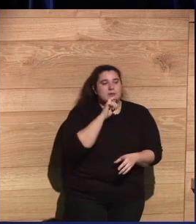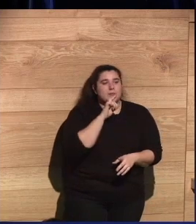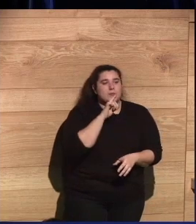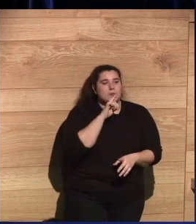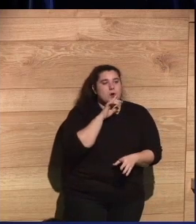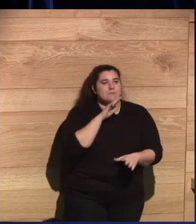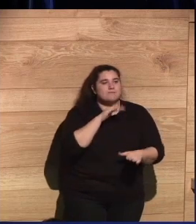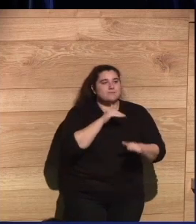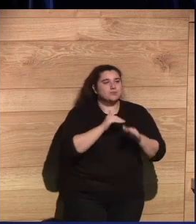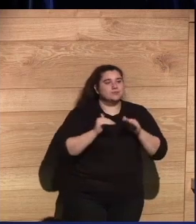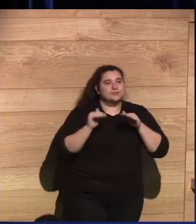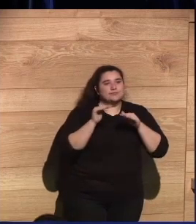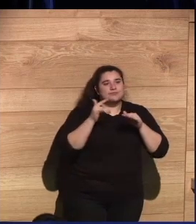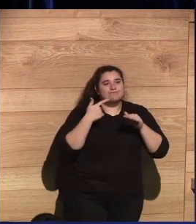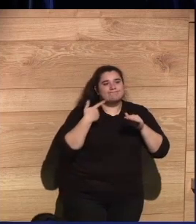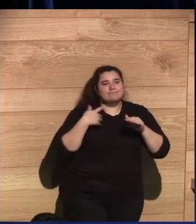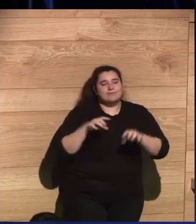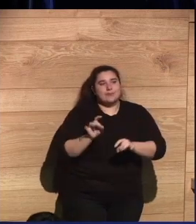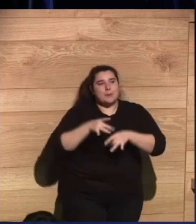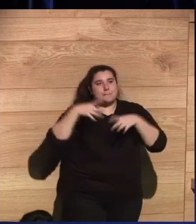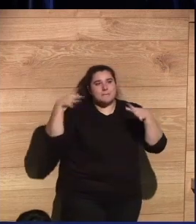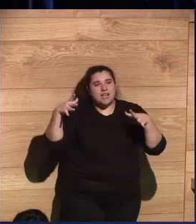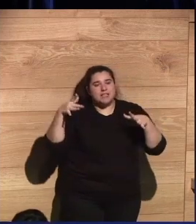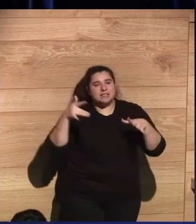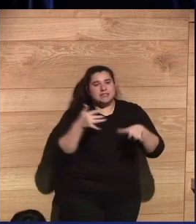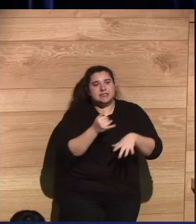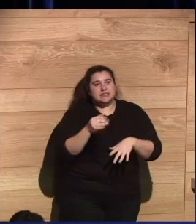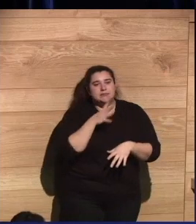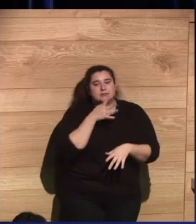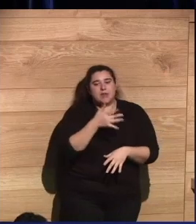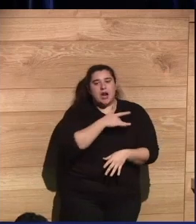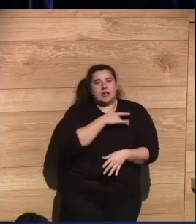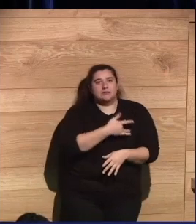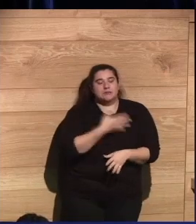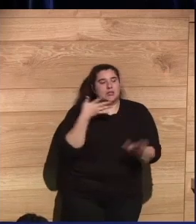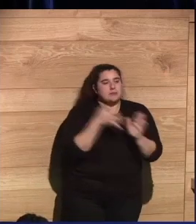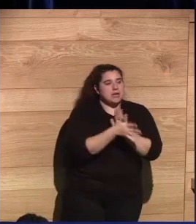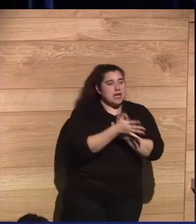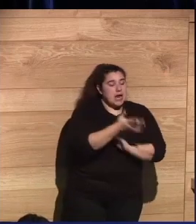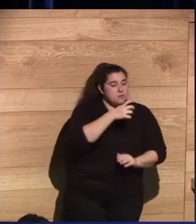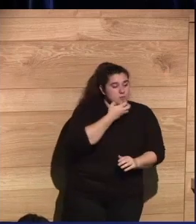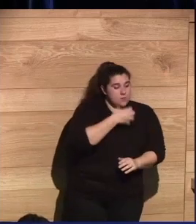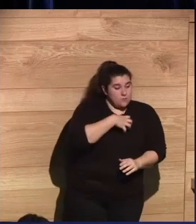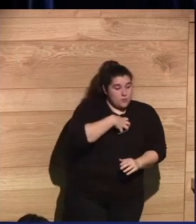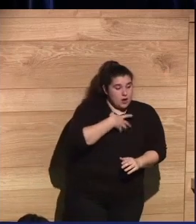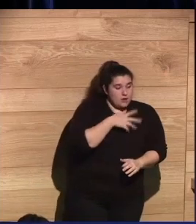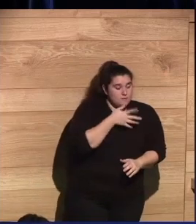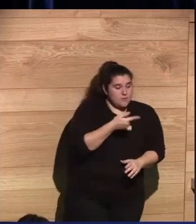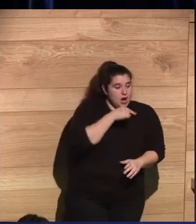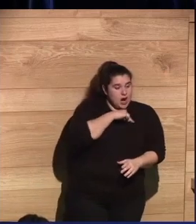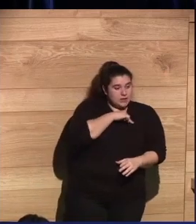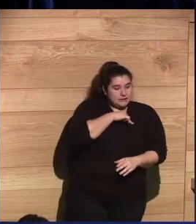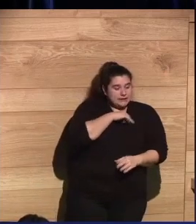dimensión mágica, ¿no? Mágica que tiene el amor, que es algo que no se puede explicar, que uno siente, ¿no? Le diría, ¿tú qué